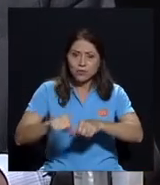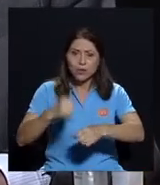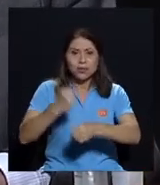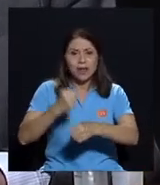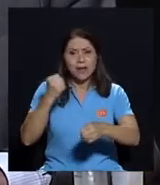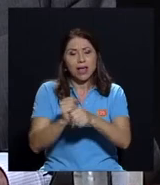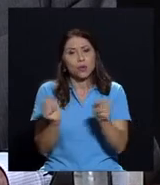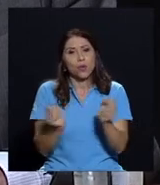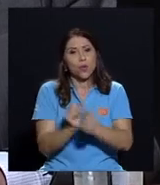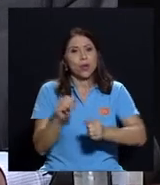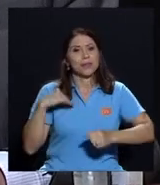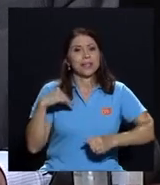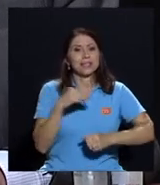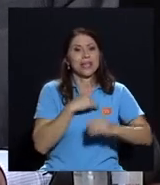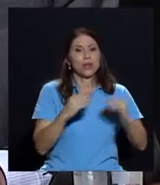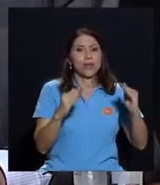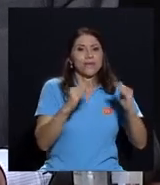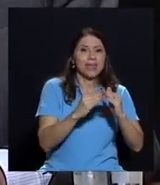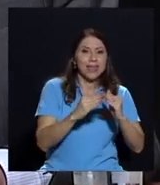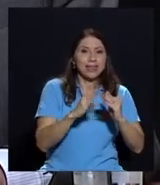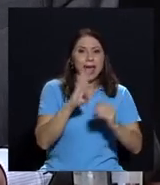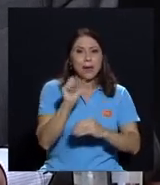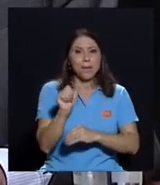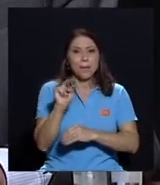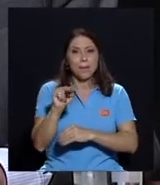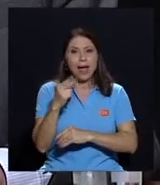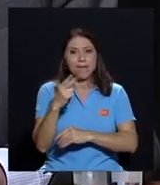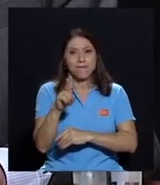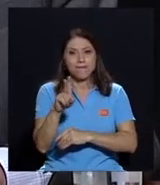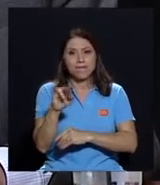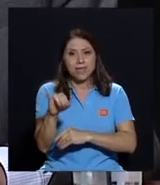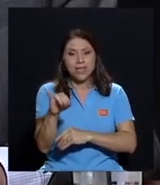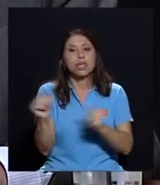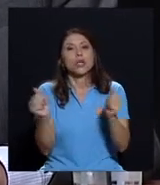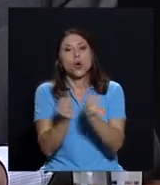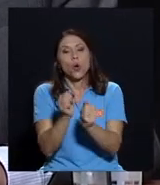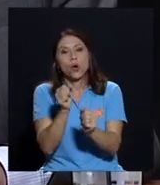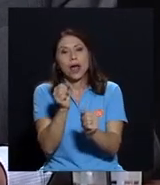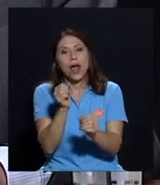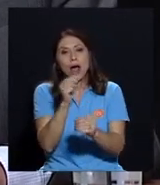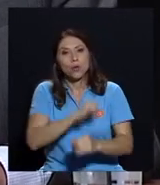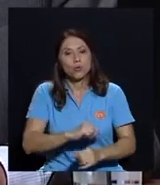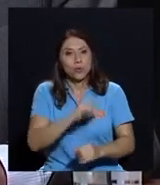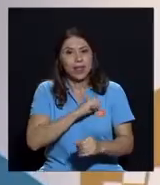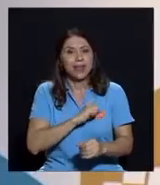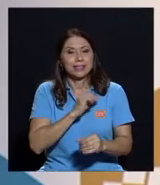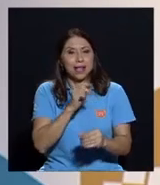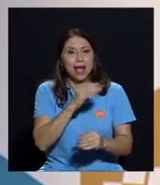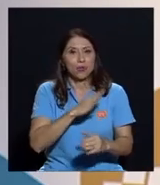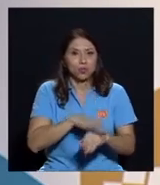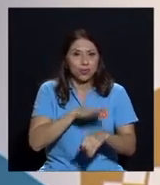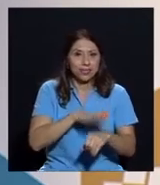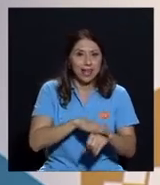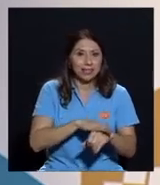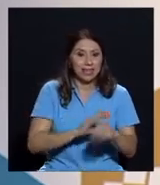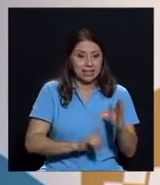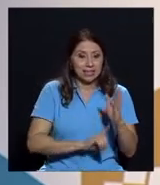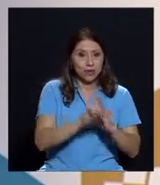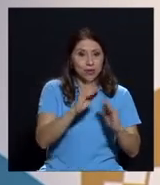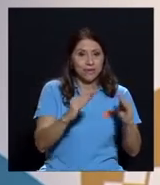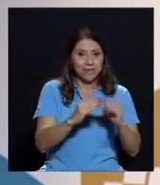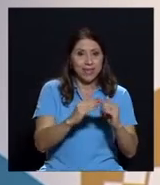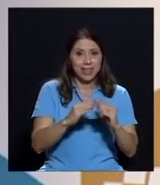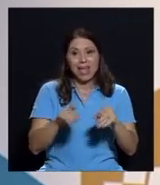ministerio de vivienda el bambi en conjunto con las entidades autorizadas el sistema la vivienda y desarrolladores puedan ser excepto